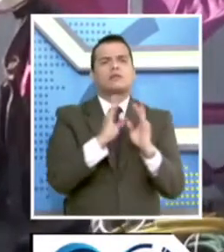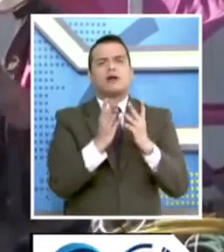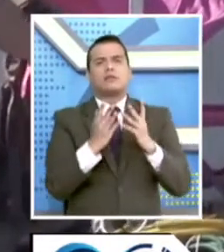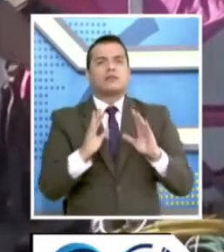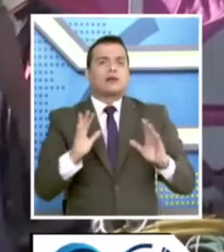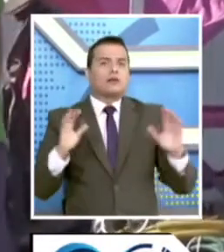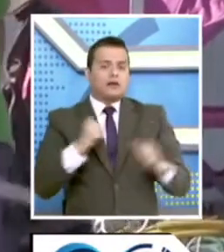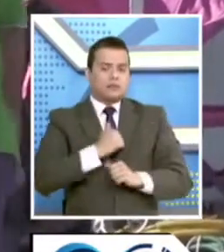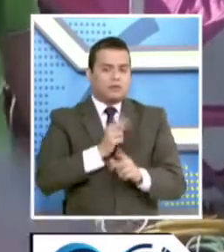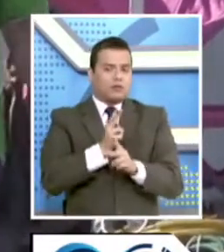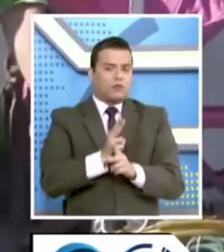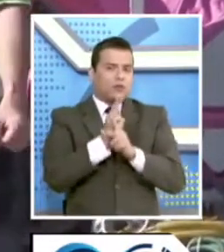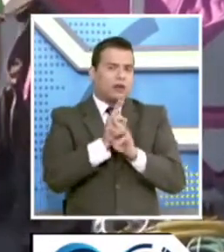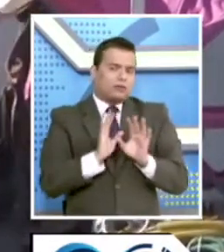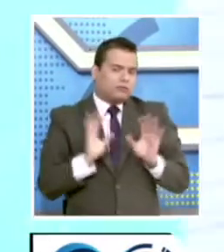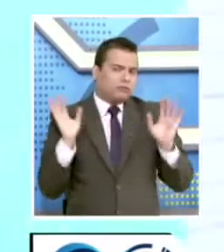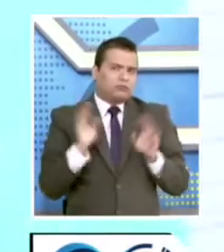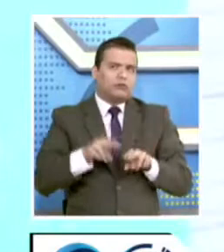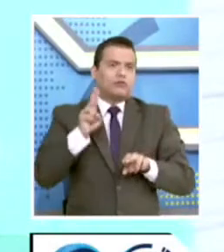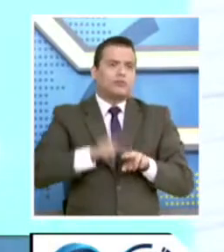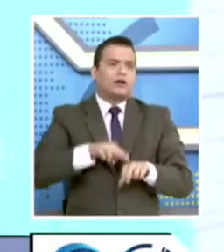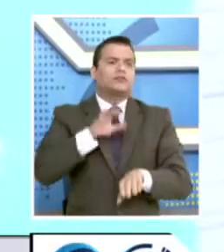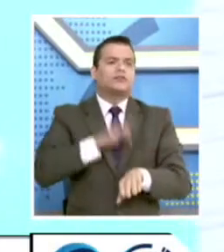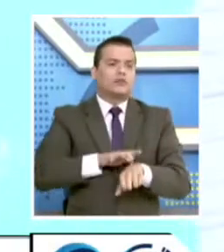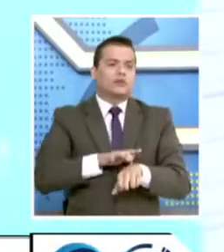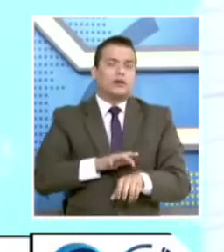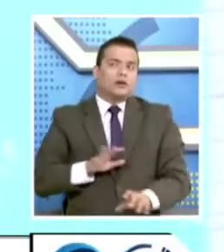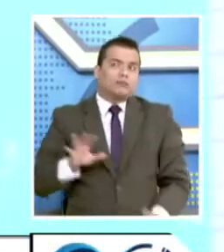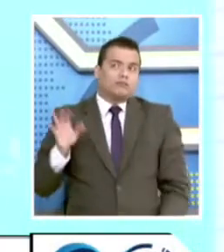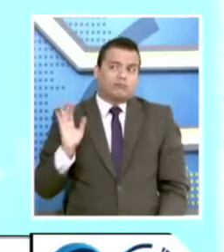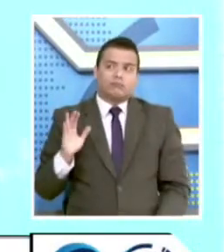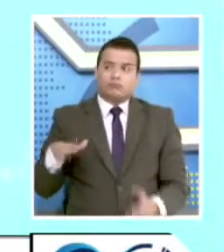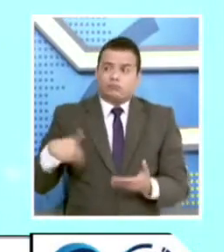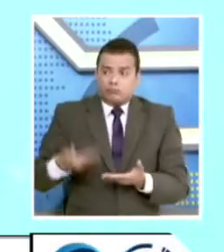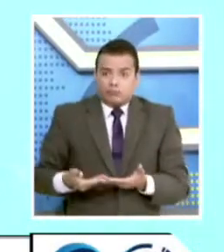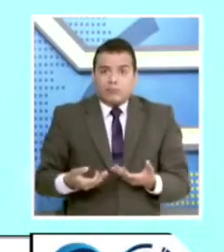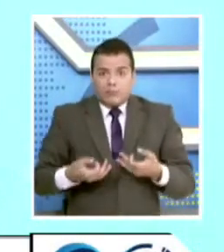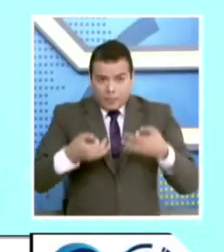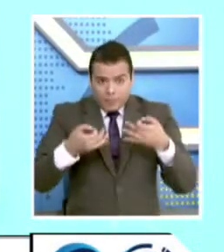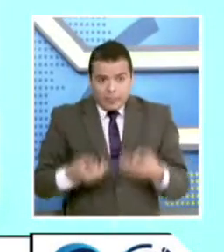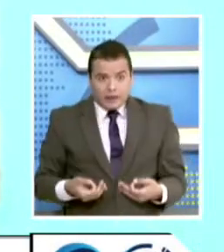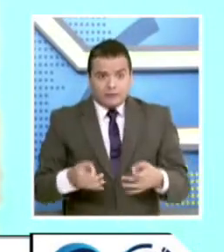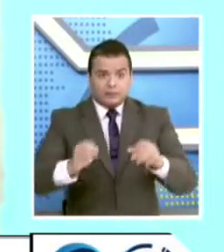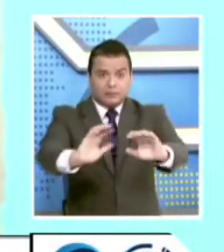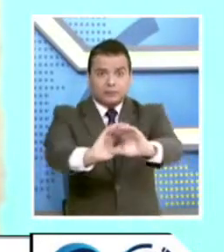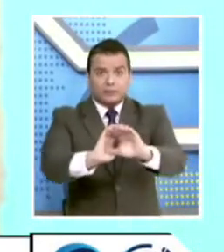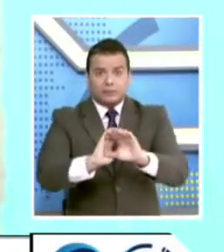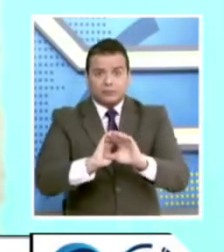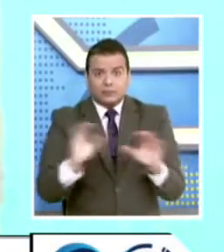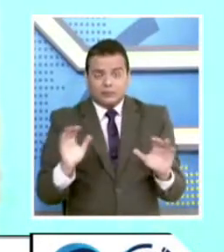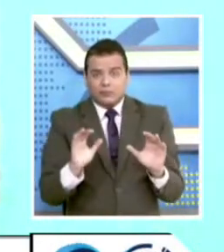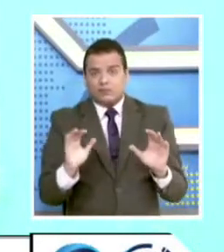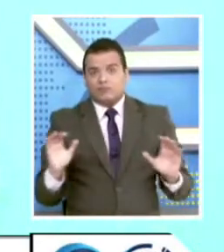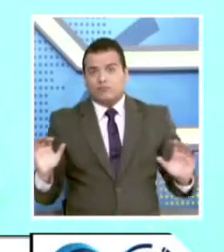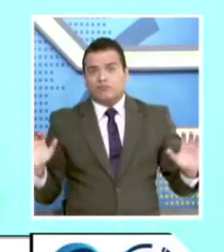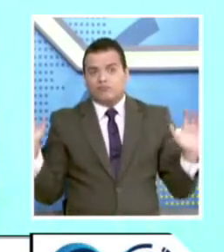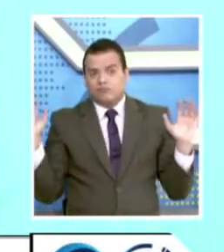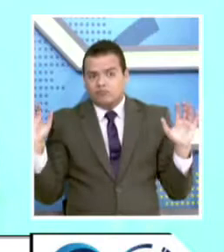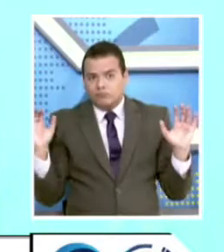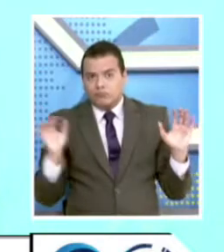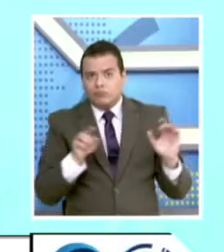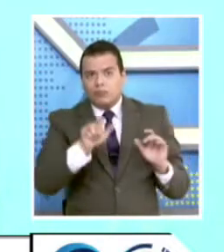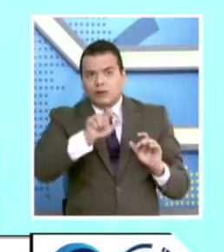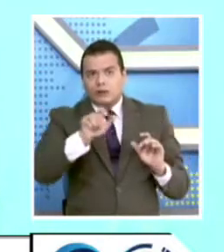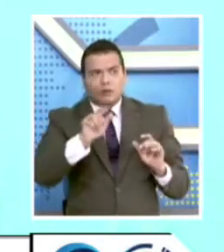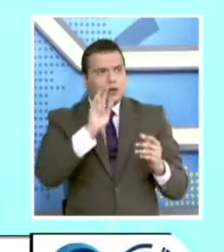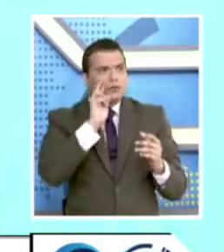que deben cuidarse del COVID-19. Pues la verdad, yo hasta ahora que todo este tiempo no he conocido todavía